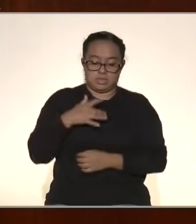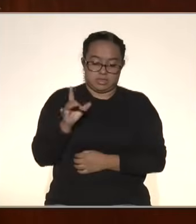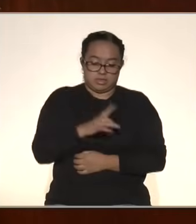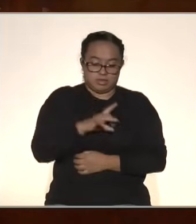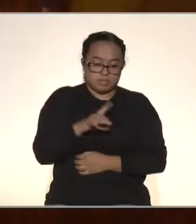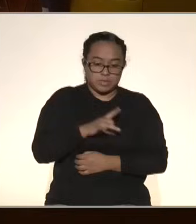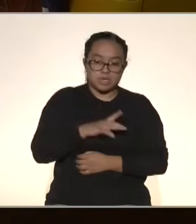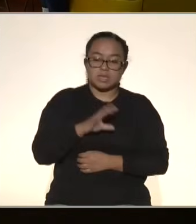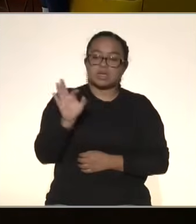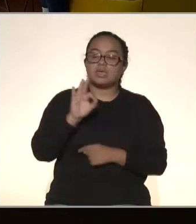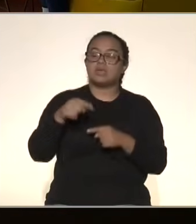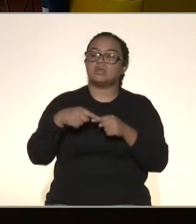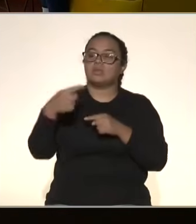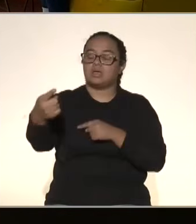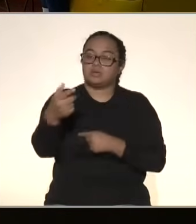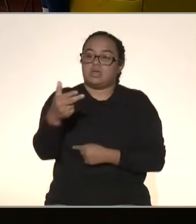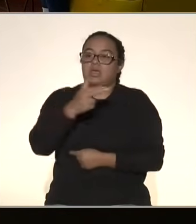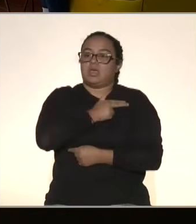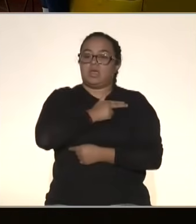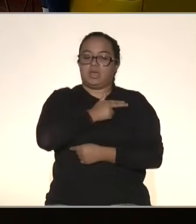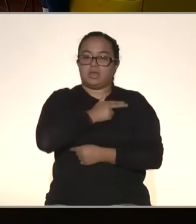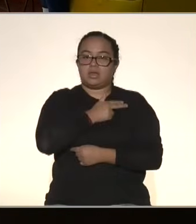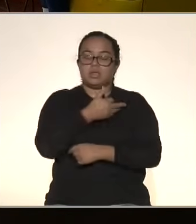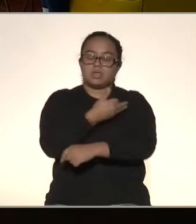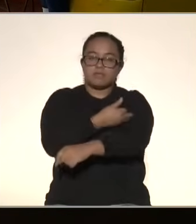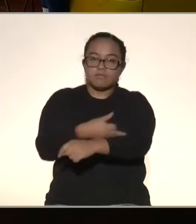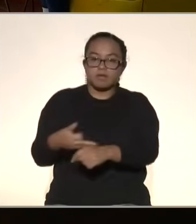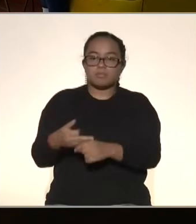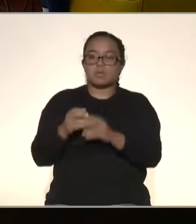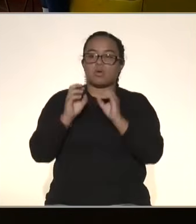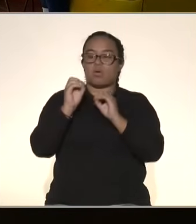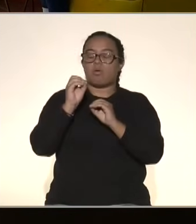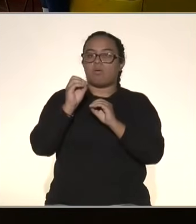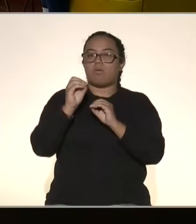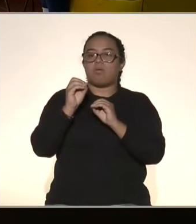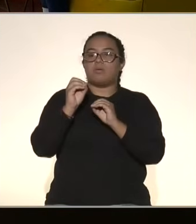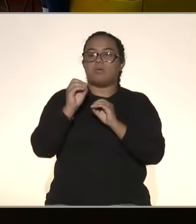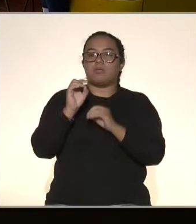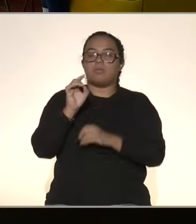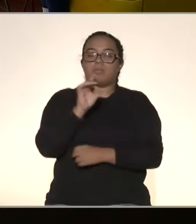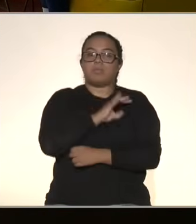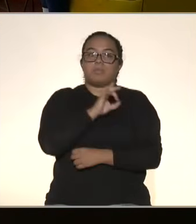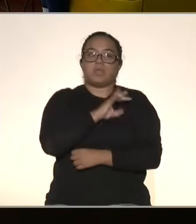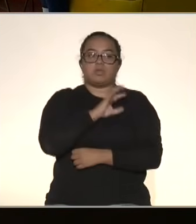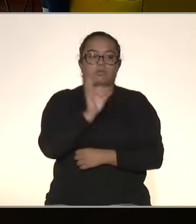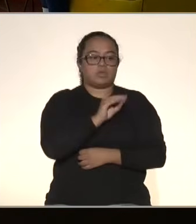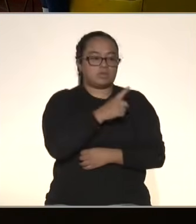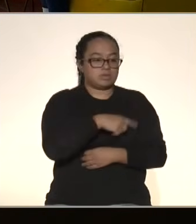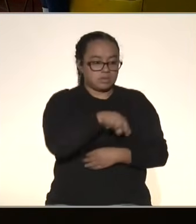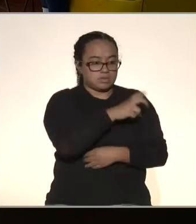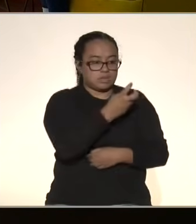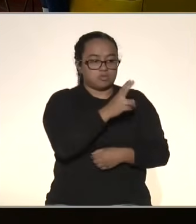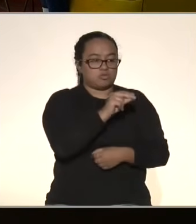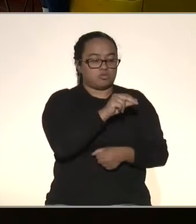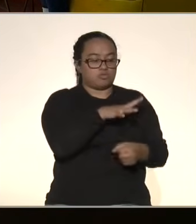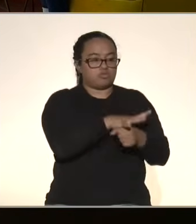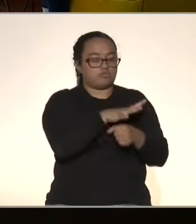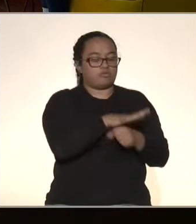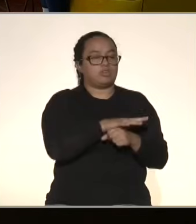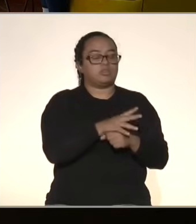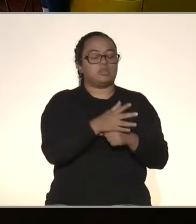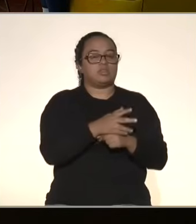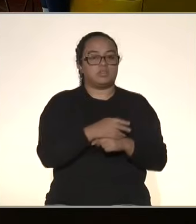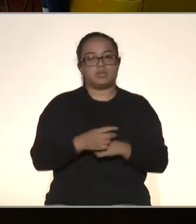a lastimar a las familiares, el miedo a que no sea suficiente. Eso me parece que es como